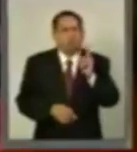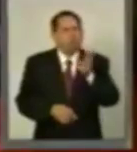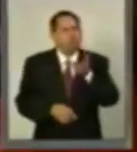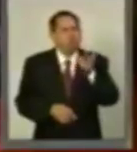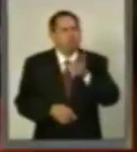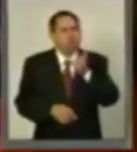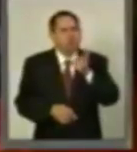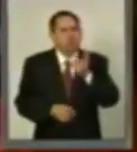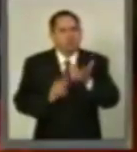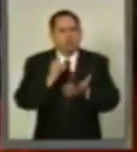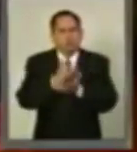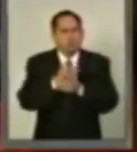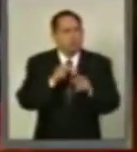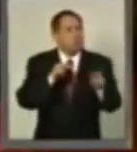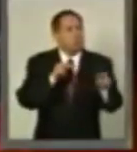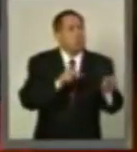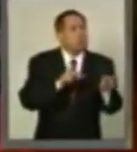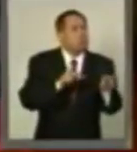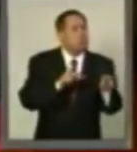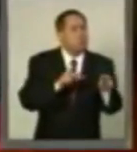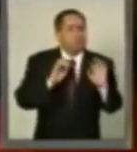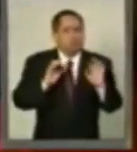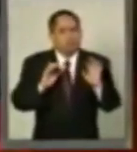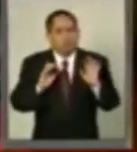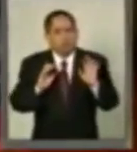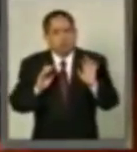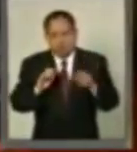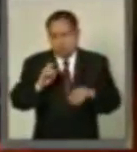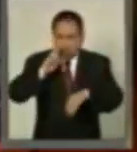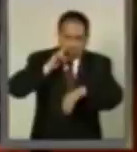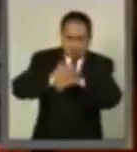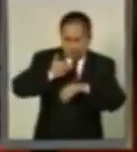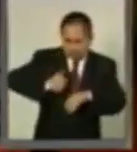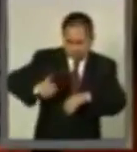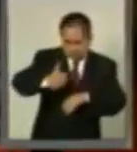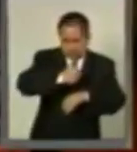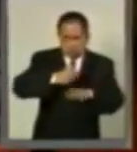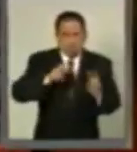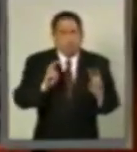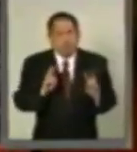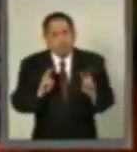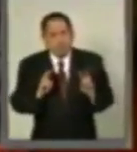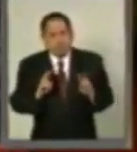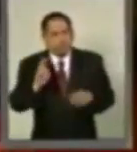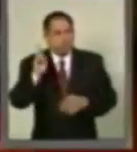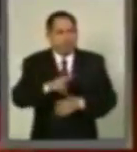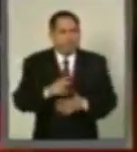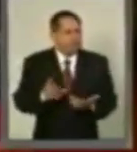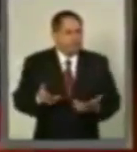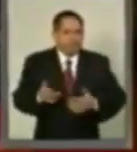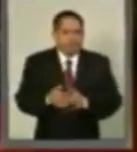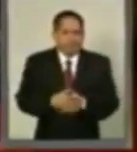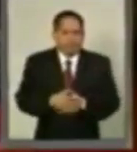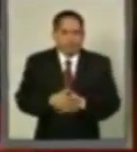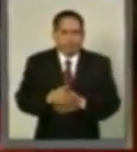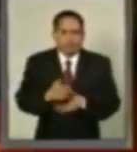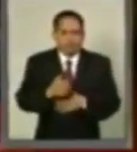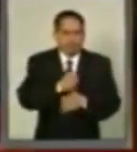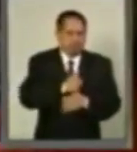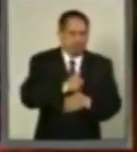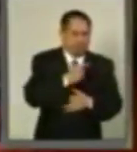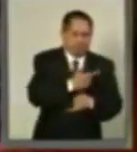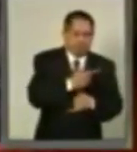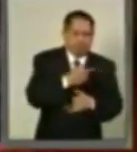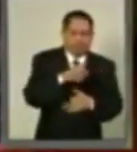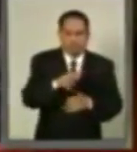que solo se pueda observar, que también está acá en la responsabilidad, cuando tenemos la desgracia del 7, 19 y